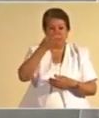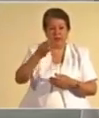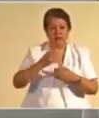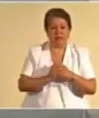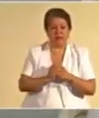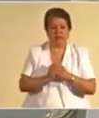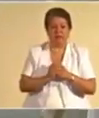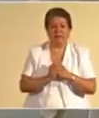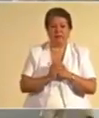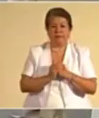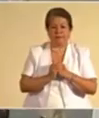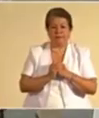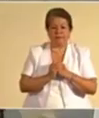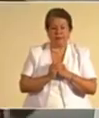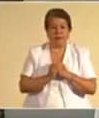candidato.